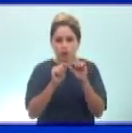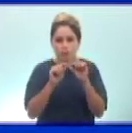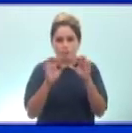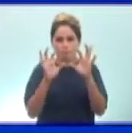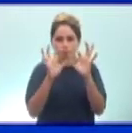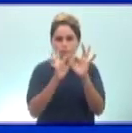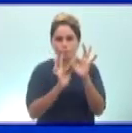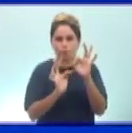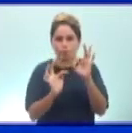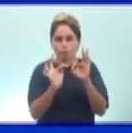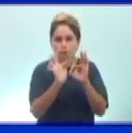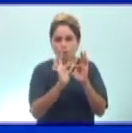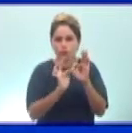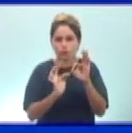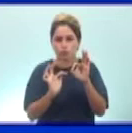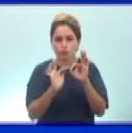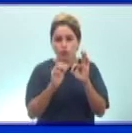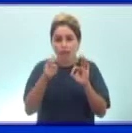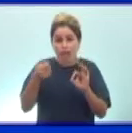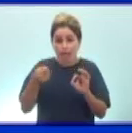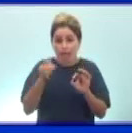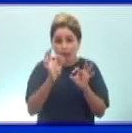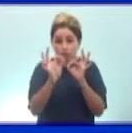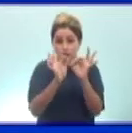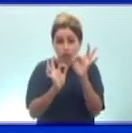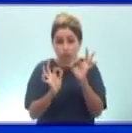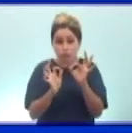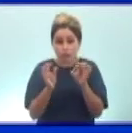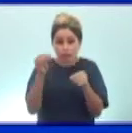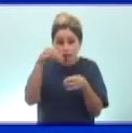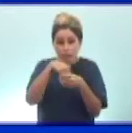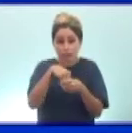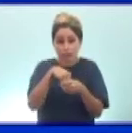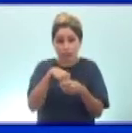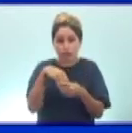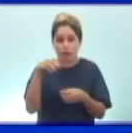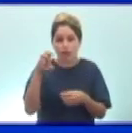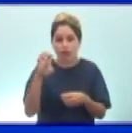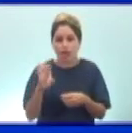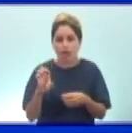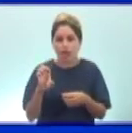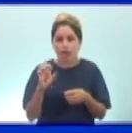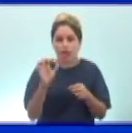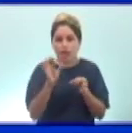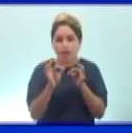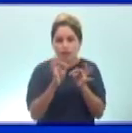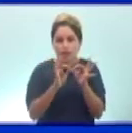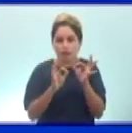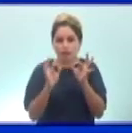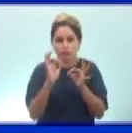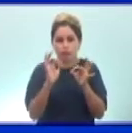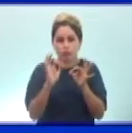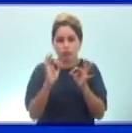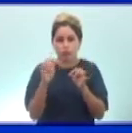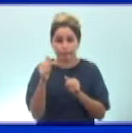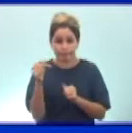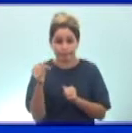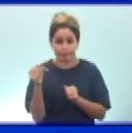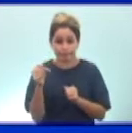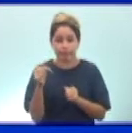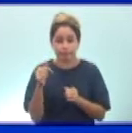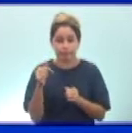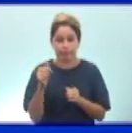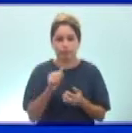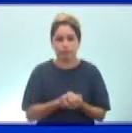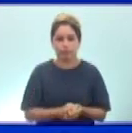probabilidad puede encontrarse el electrón. Es importante también que conozcan que los electrones no podemos determinar de una